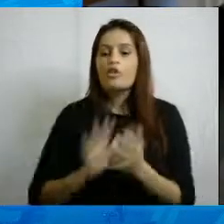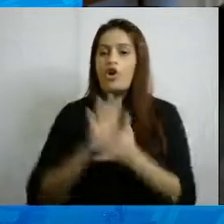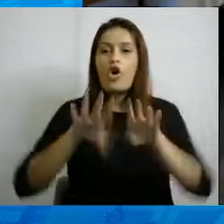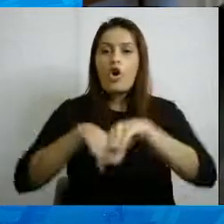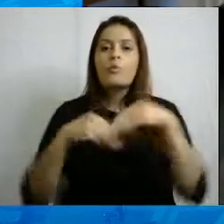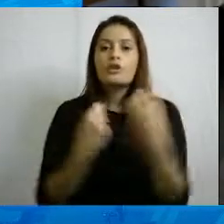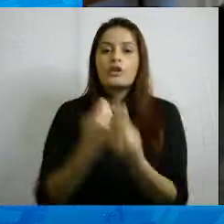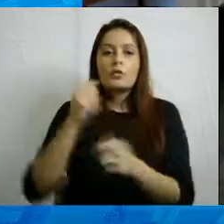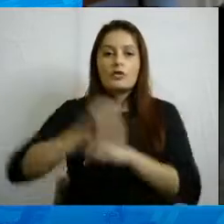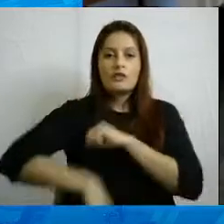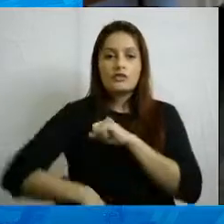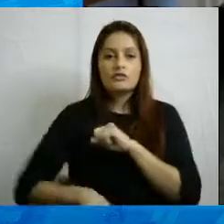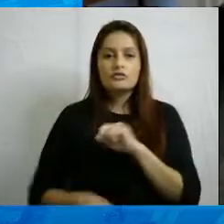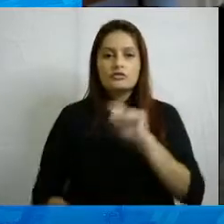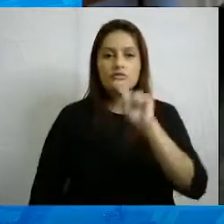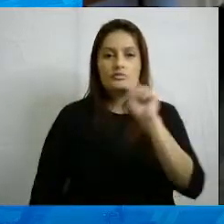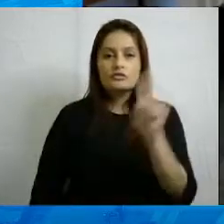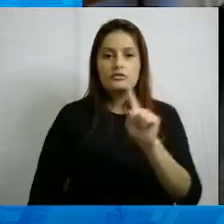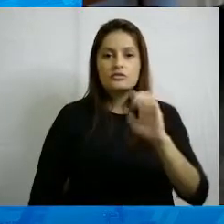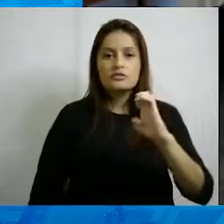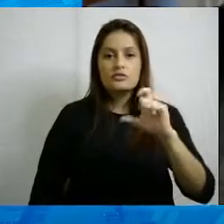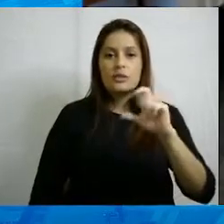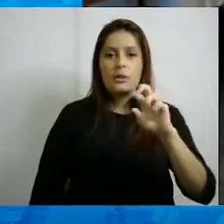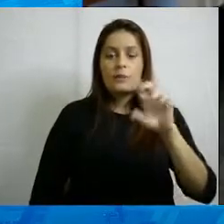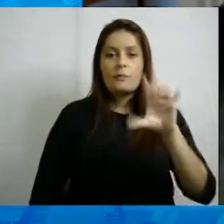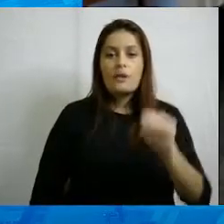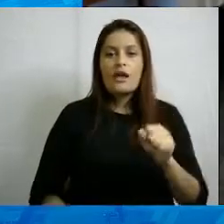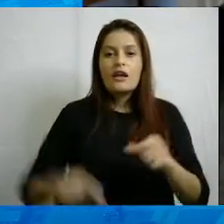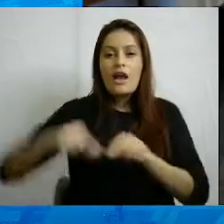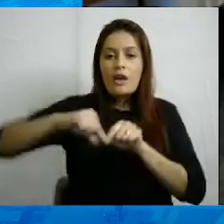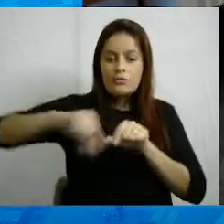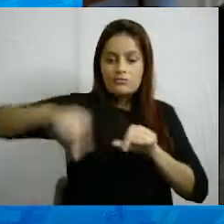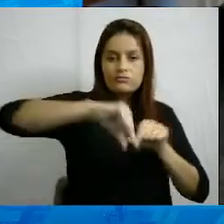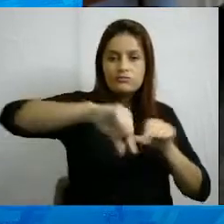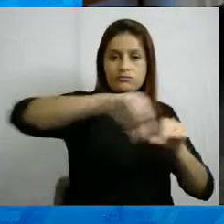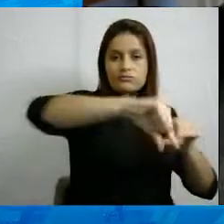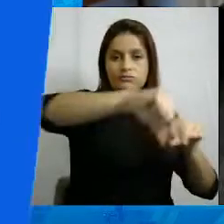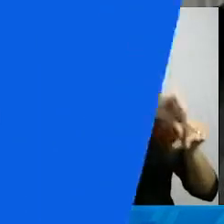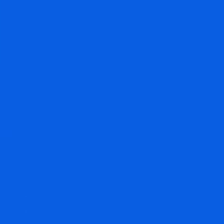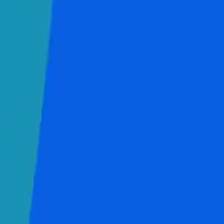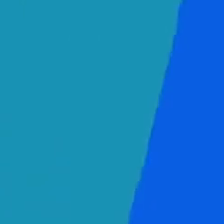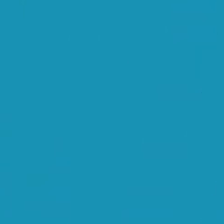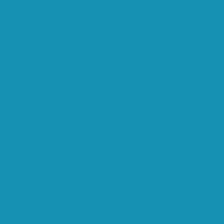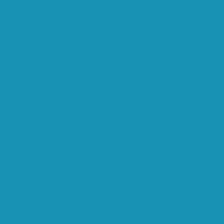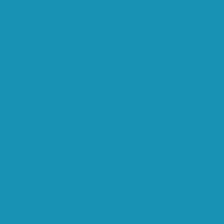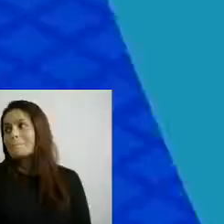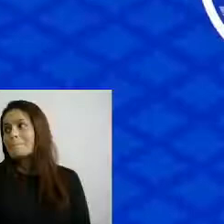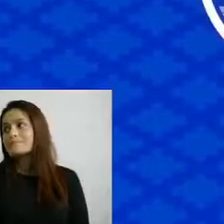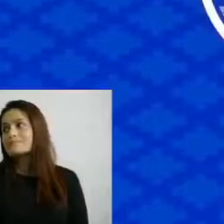Pasamos inmediatamente a CERPLAC, que está ahí con respecto a la licitación de pasos peatonales.